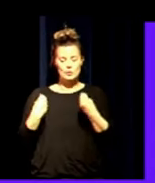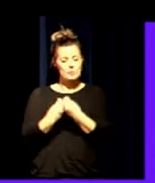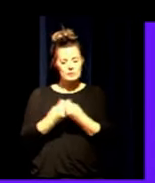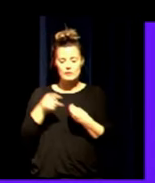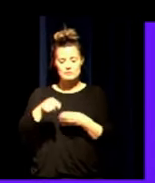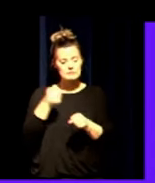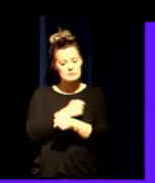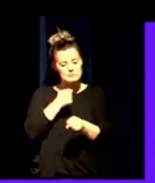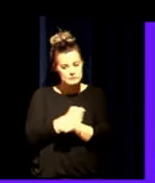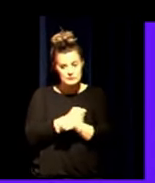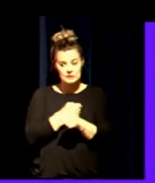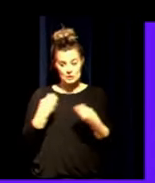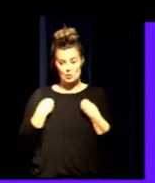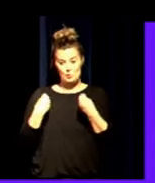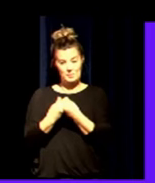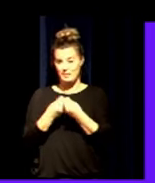mucho